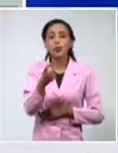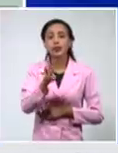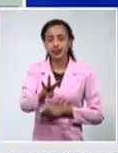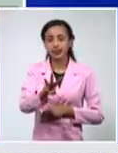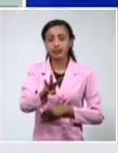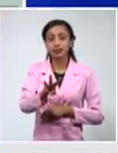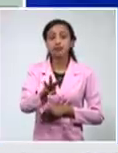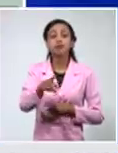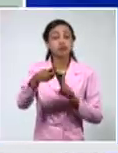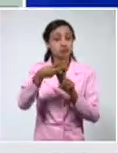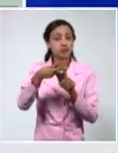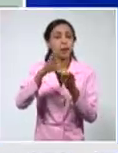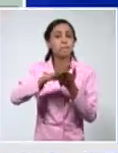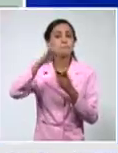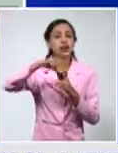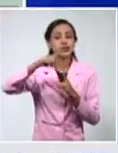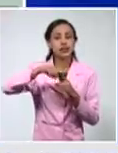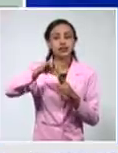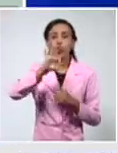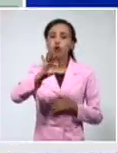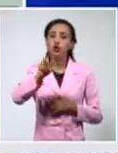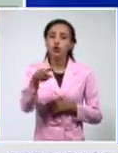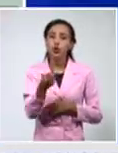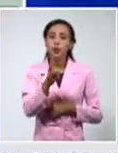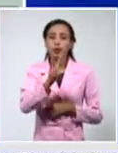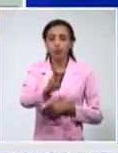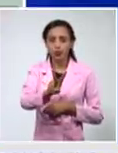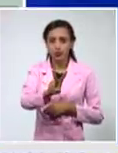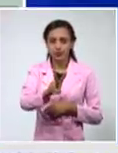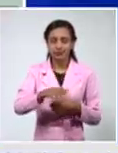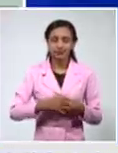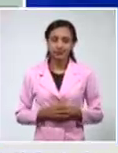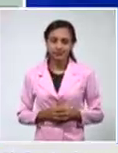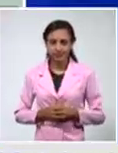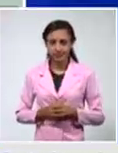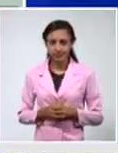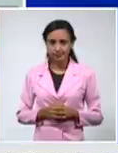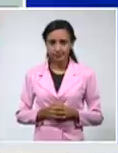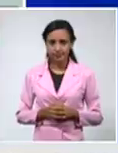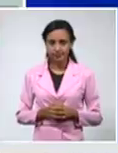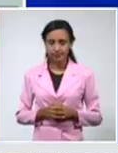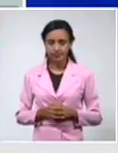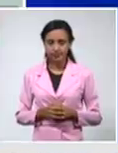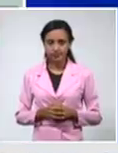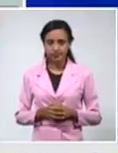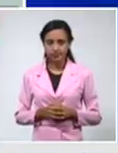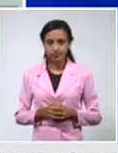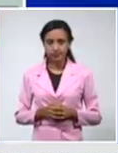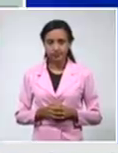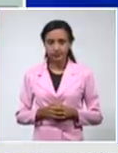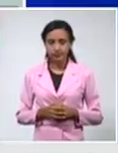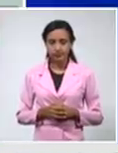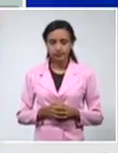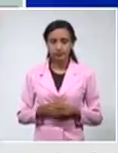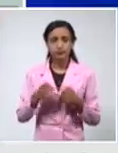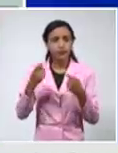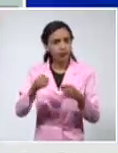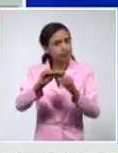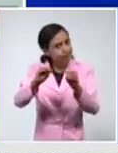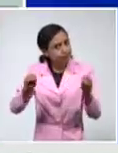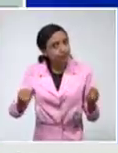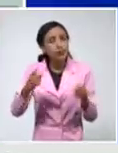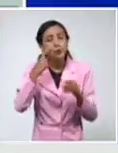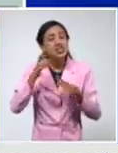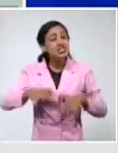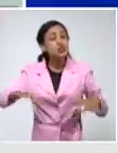Matanzas con 8,2. De llamar la atención del comportamiento de las tasas ayer y las